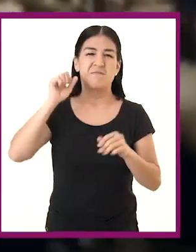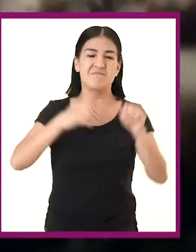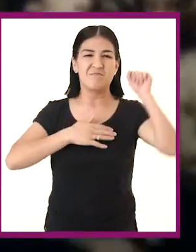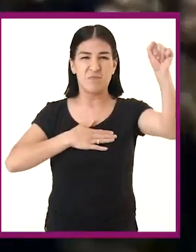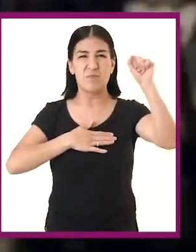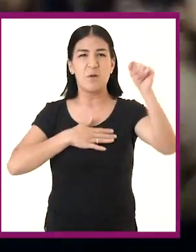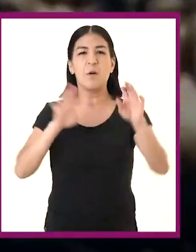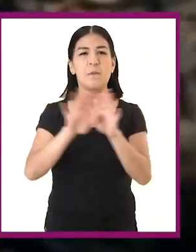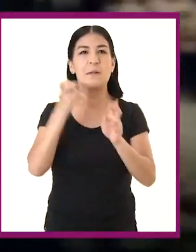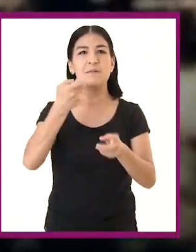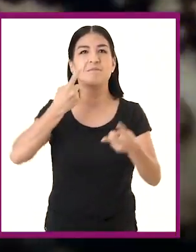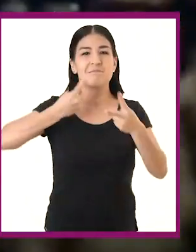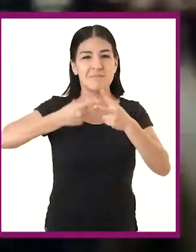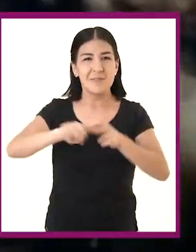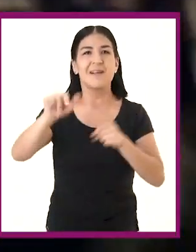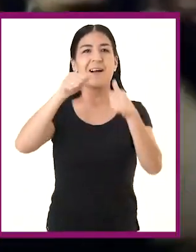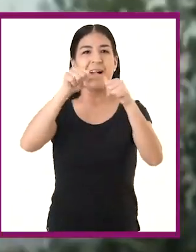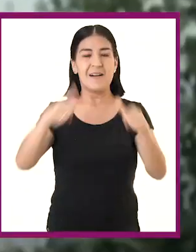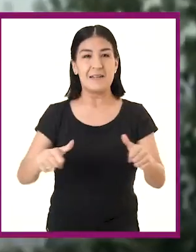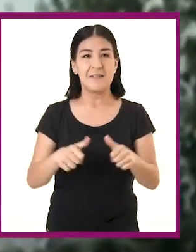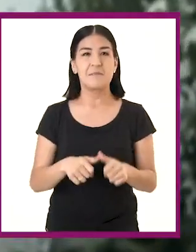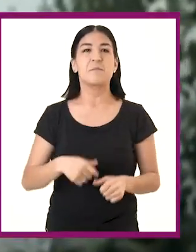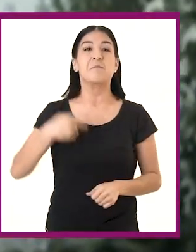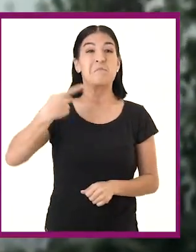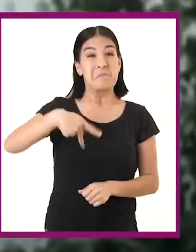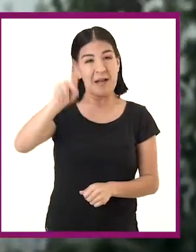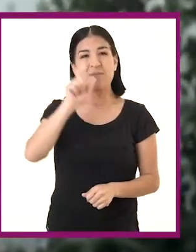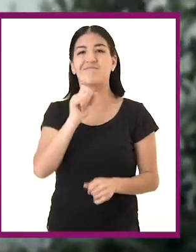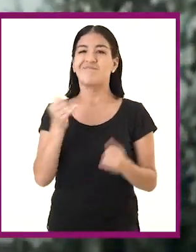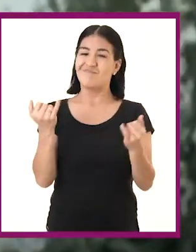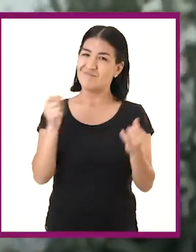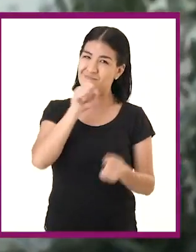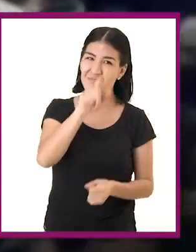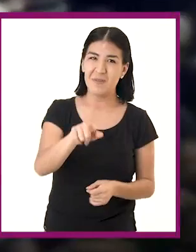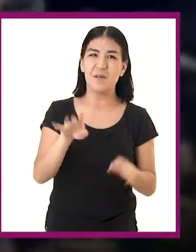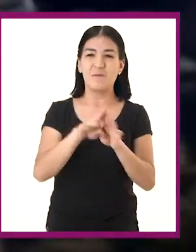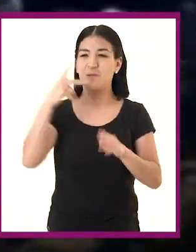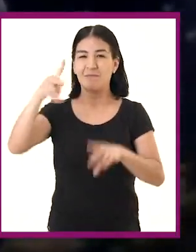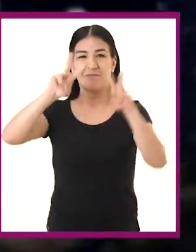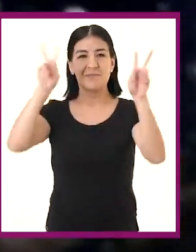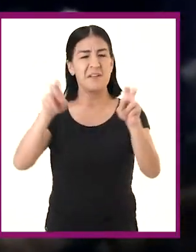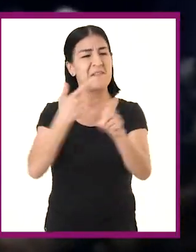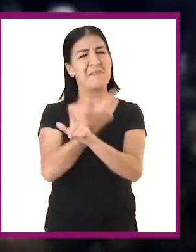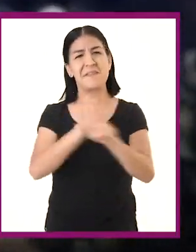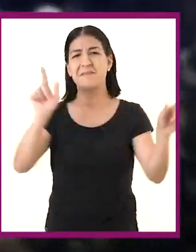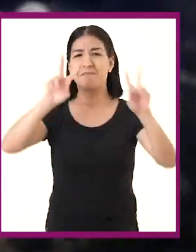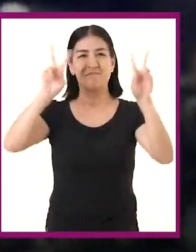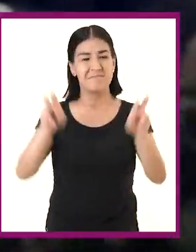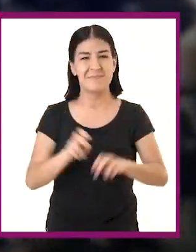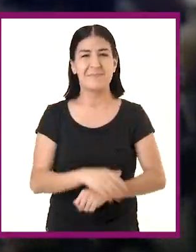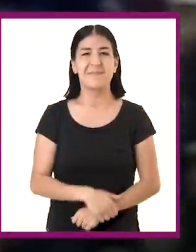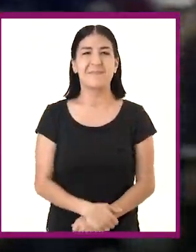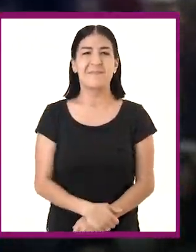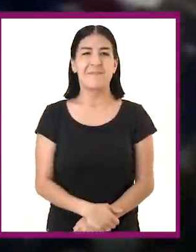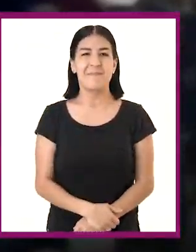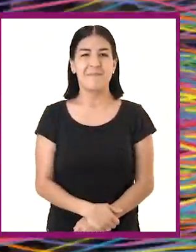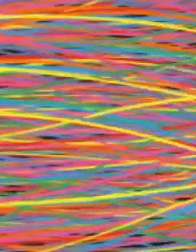socialista que se formaron como artistas. Sin embargo, la relevancia en sus temáticas es universal.